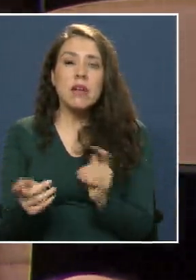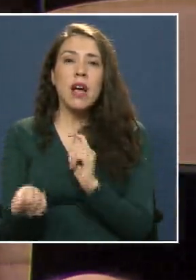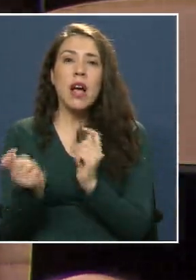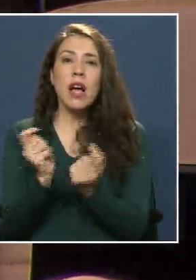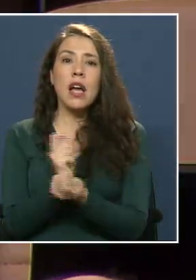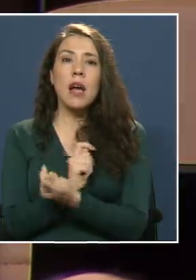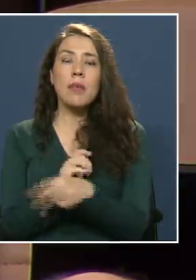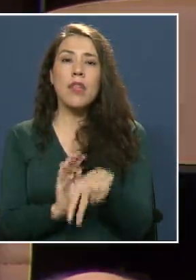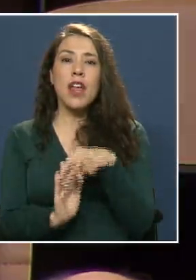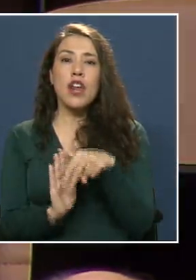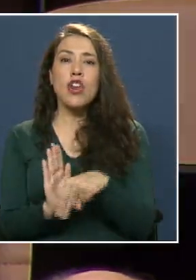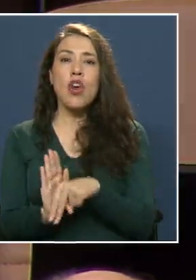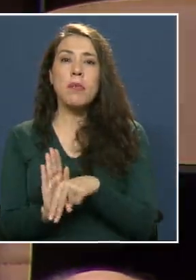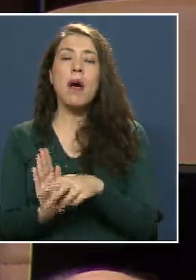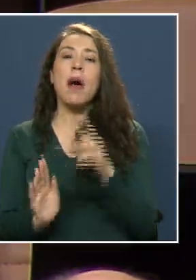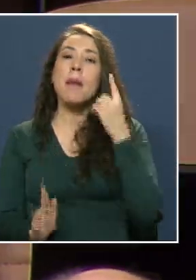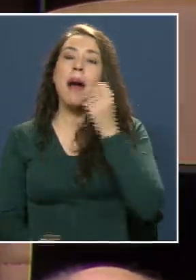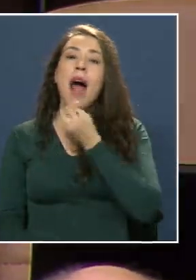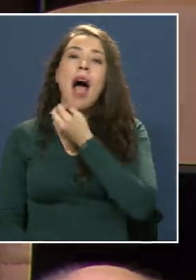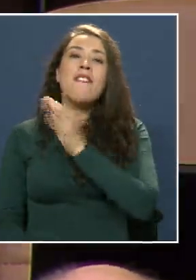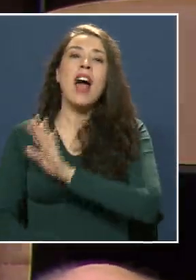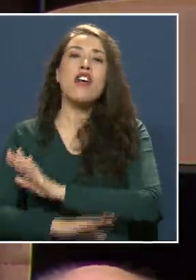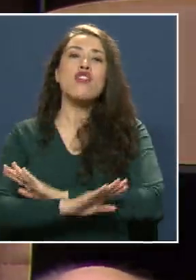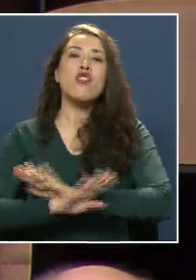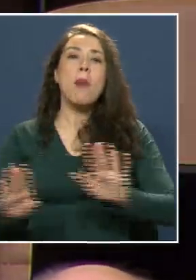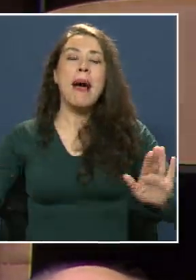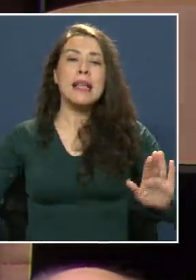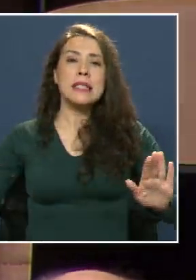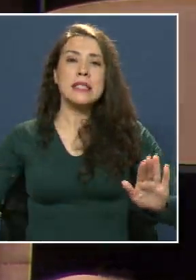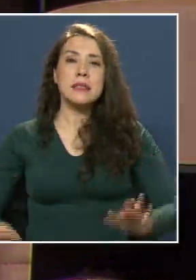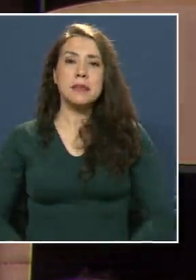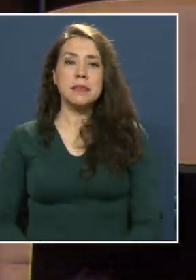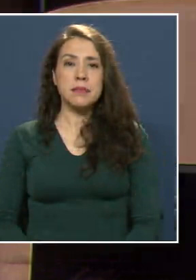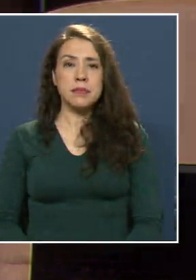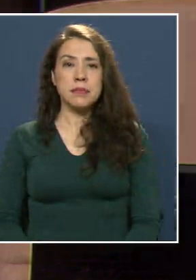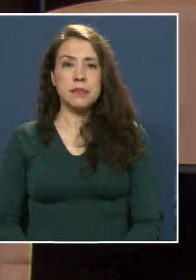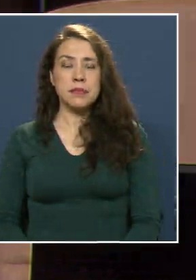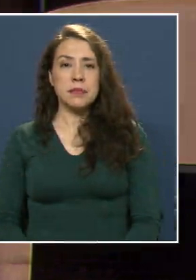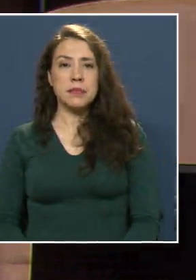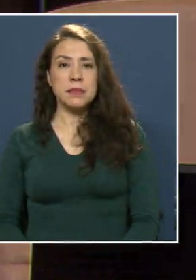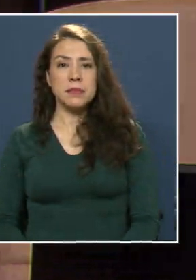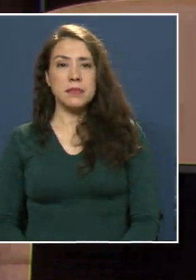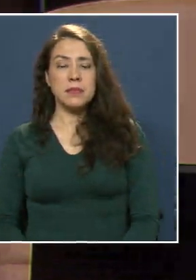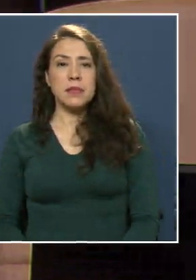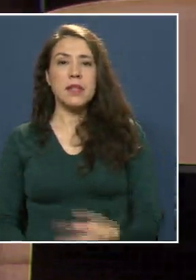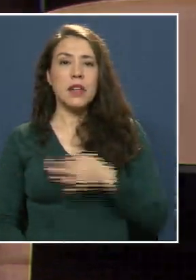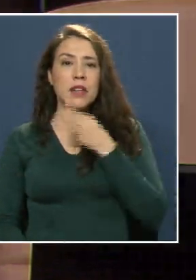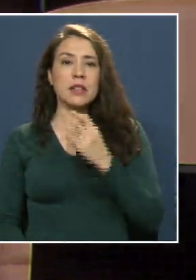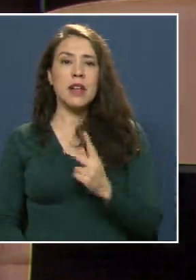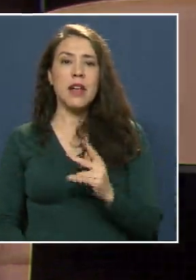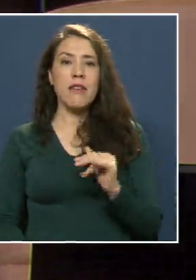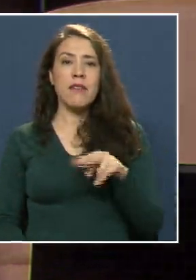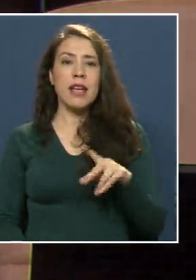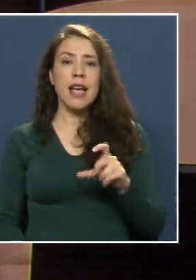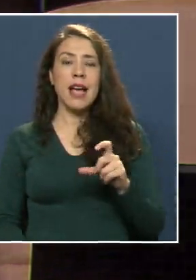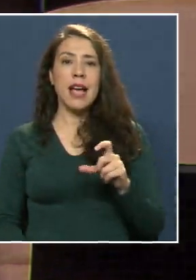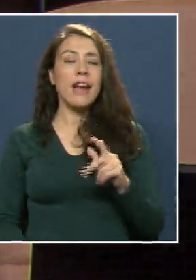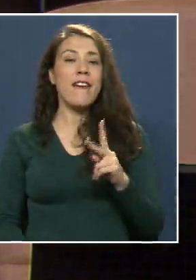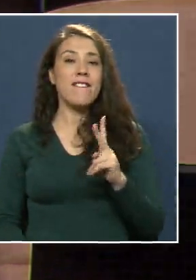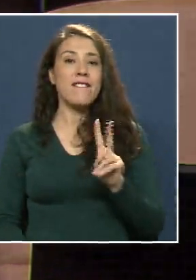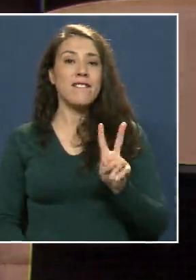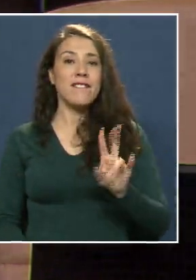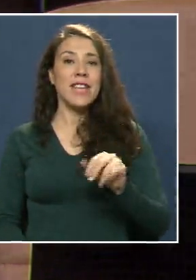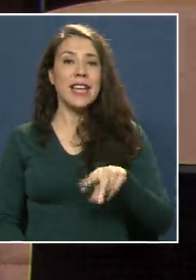la normativa para decir nunca más. Y quiero destacar especialmente a Dinka Jackson y a James